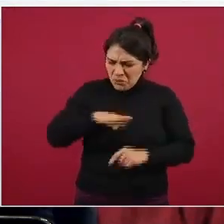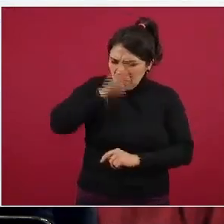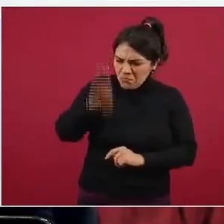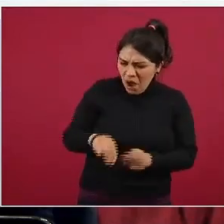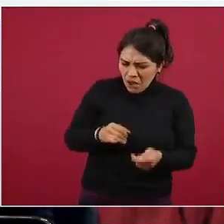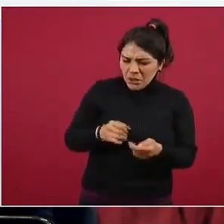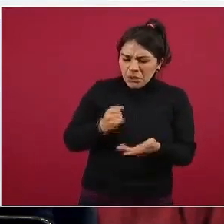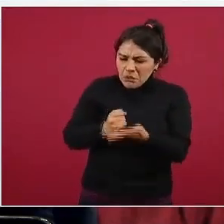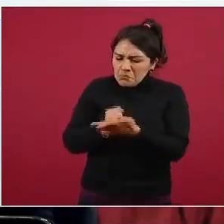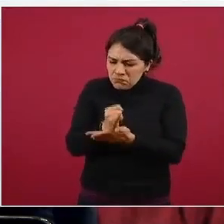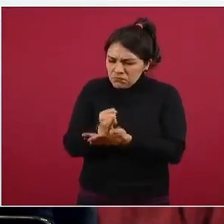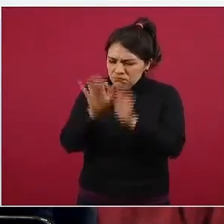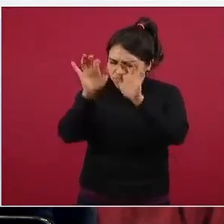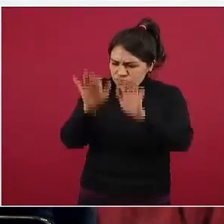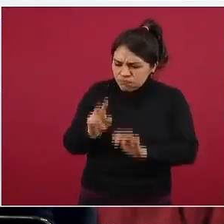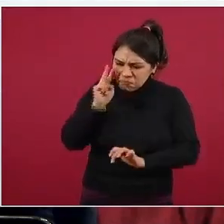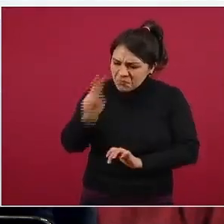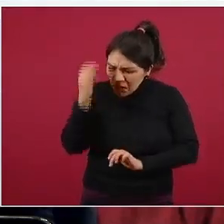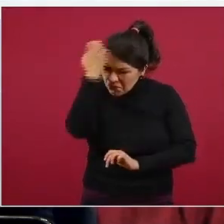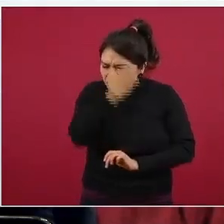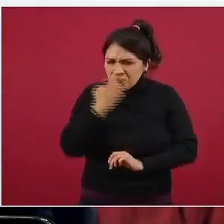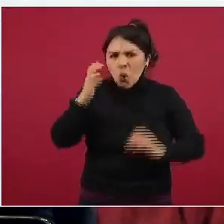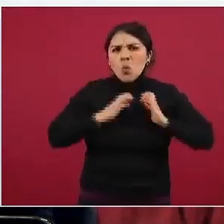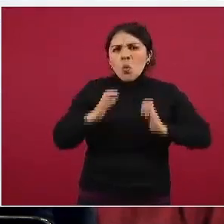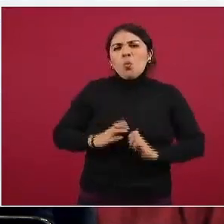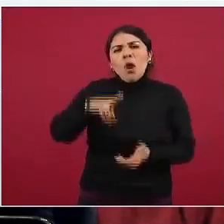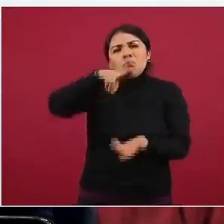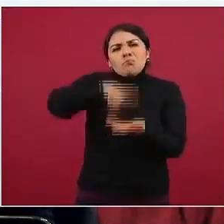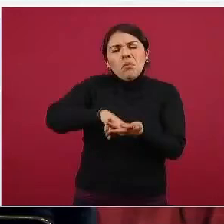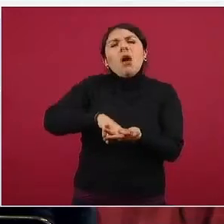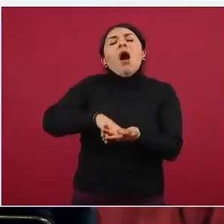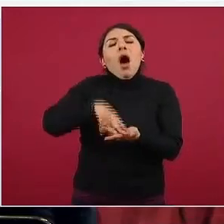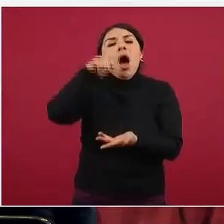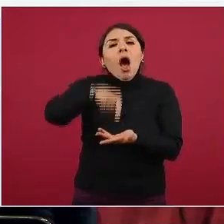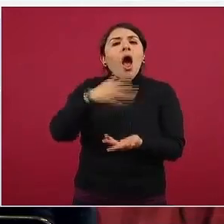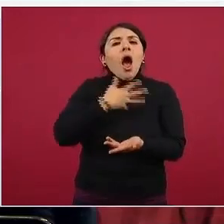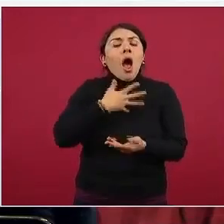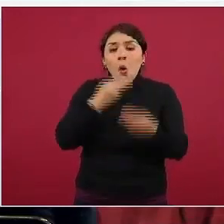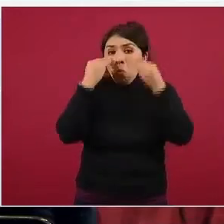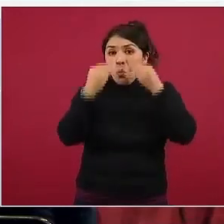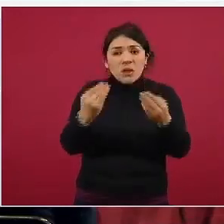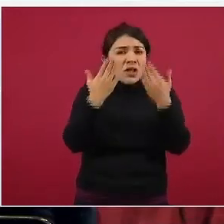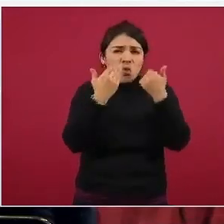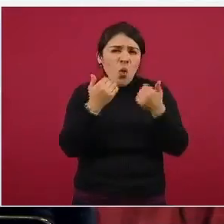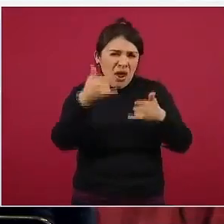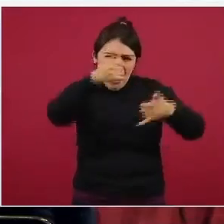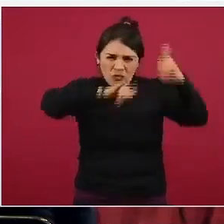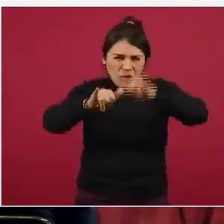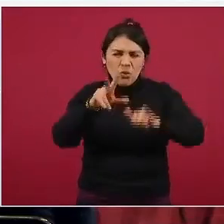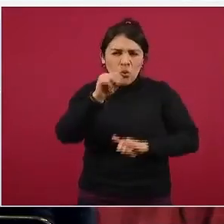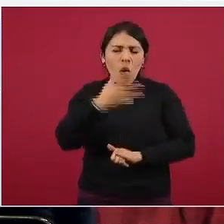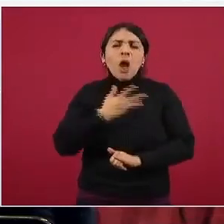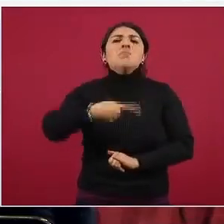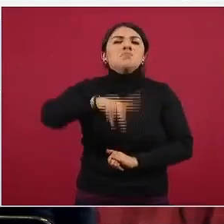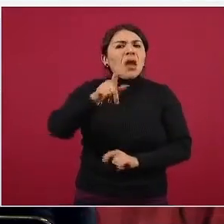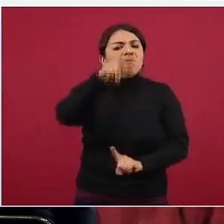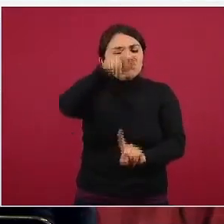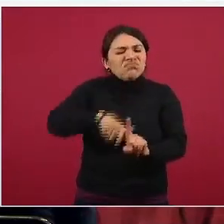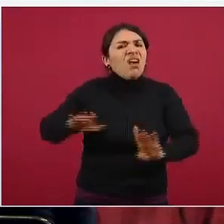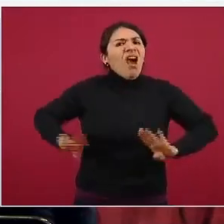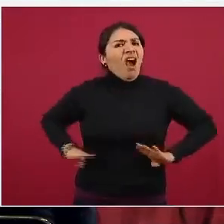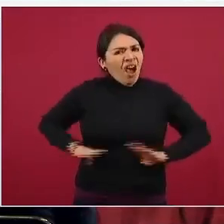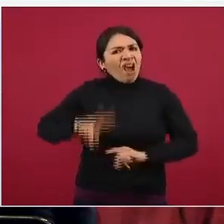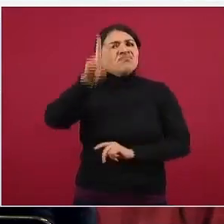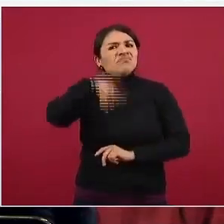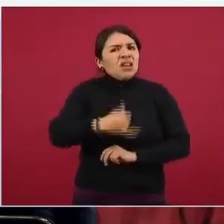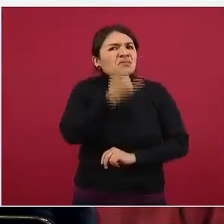de dictaminación, en aquellas defunciones que no se tenían muestra, pero sí tenían tanto el cuadro sospechoso como